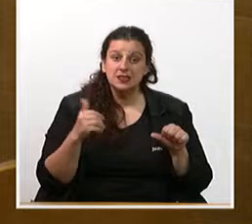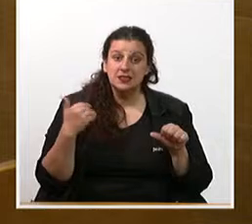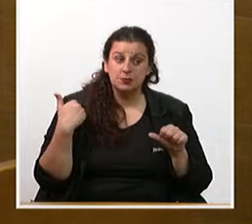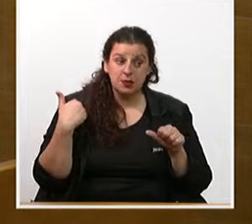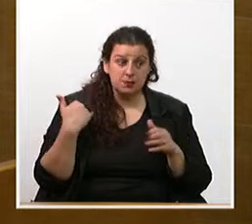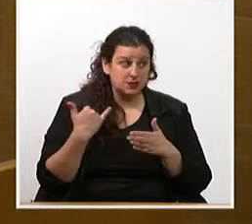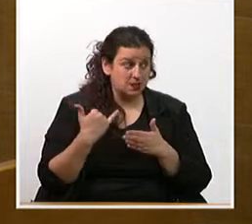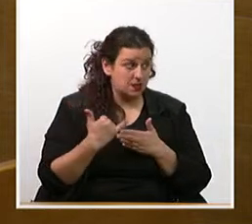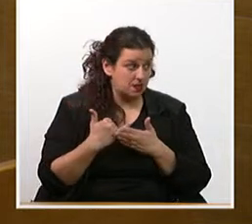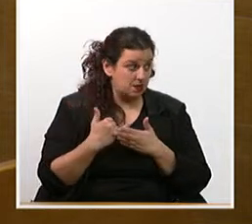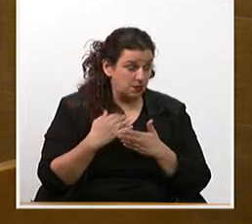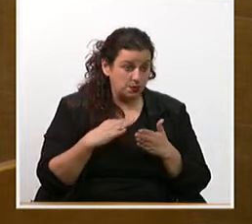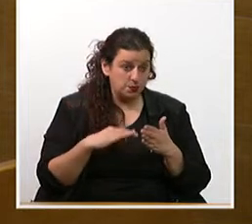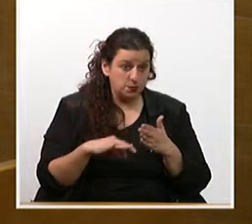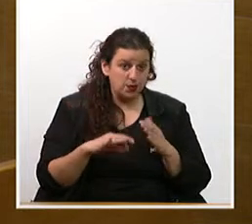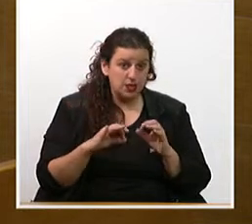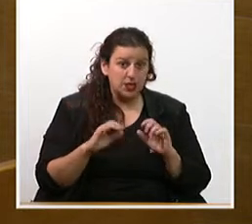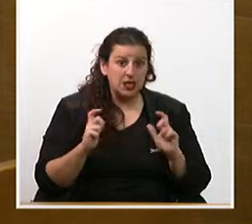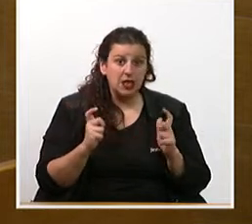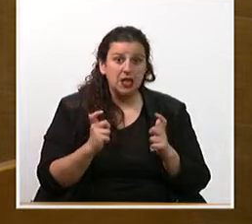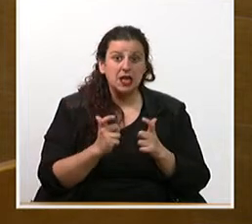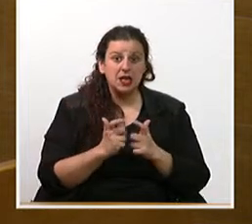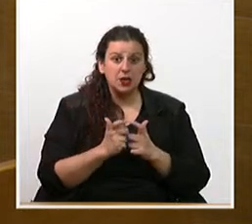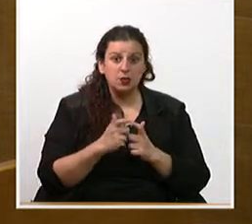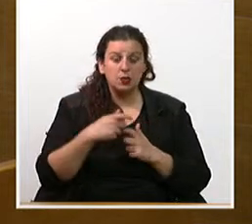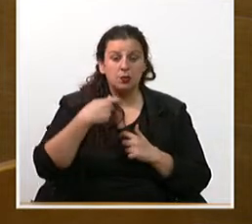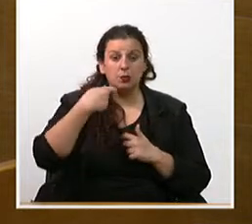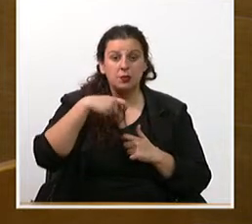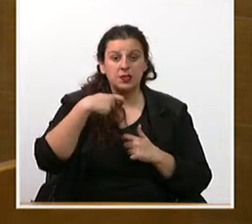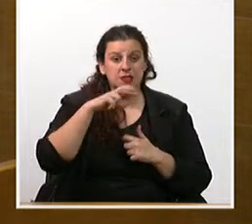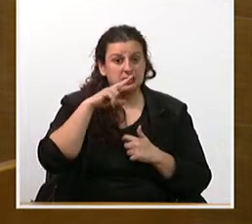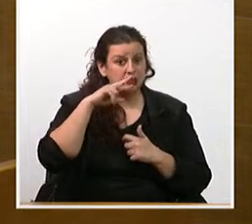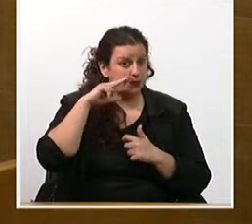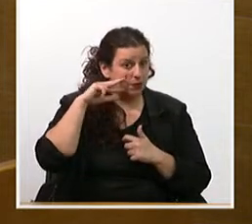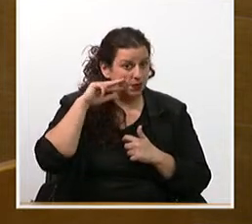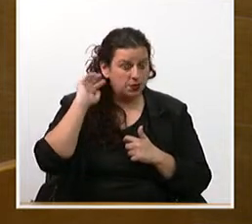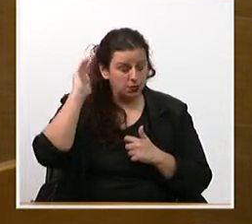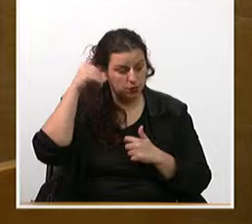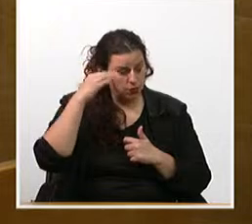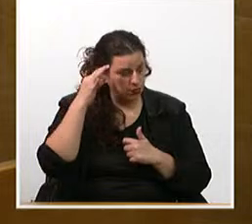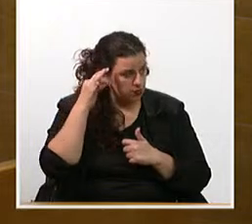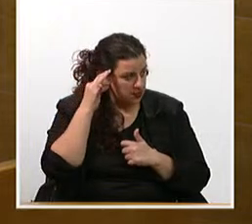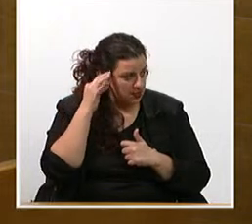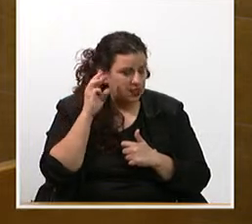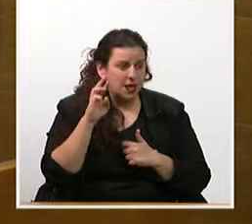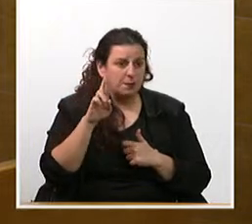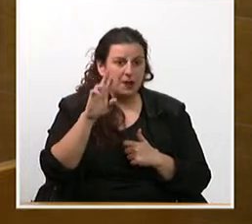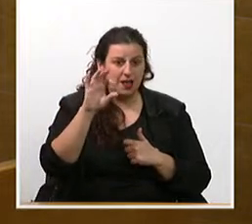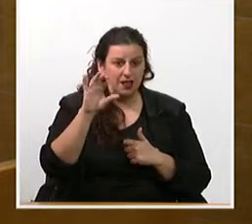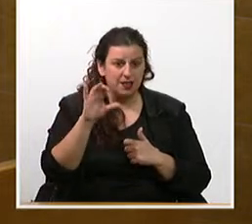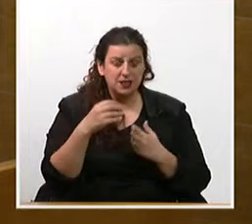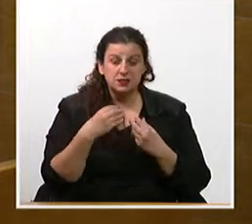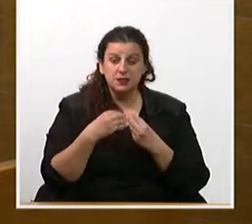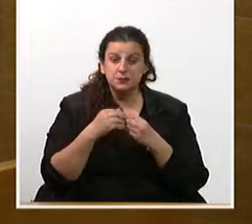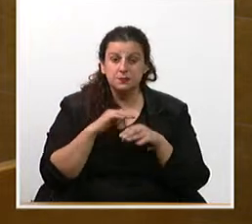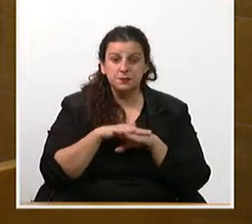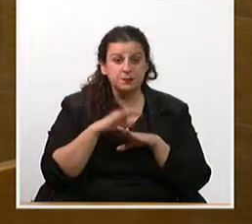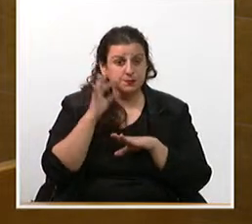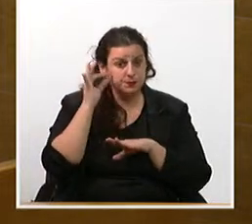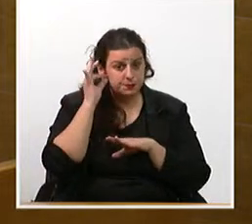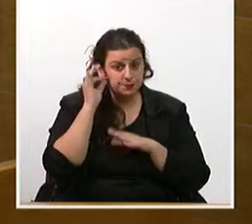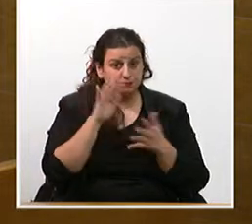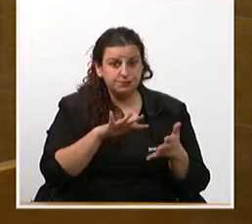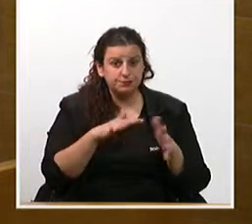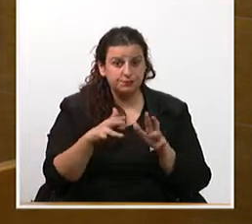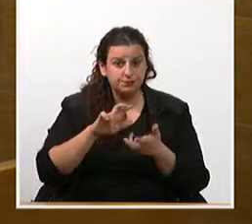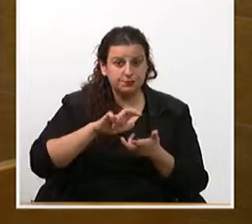comprobar una reunión que realizaron el presidente Carlos mazol la consellera Salomé pradas junto a la ministra de transición